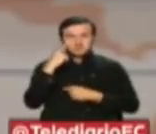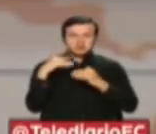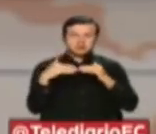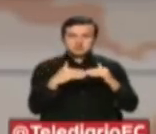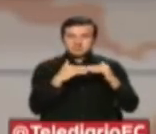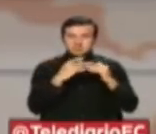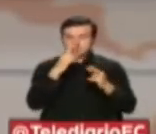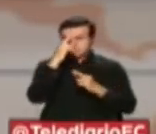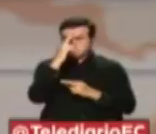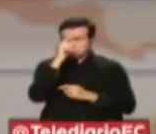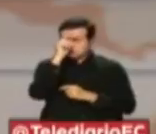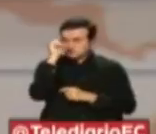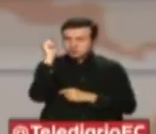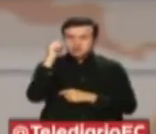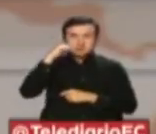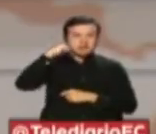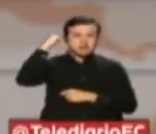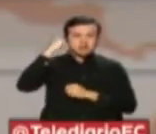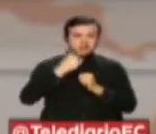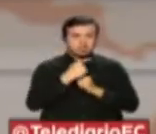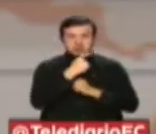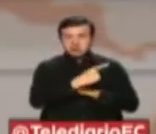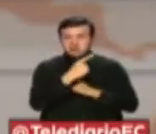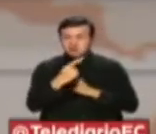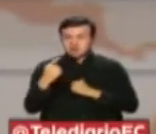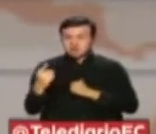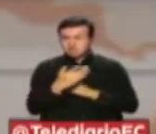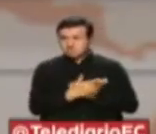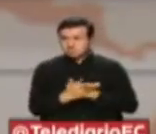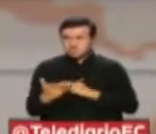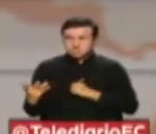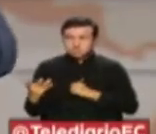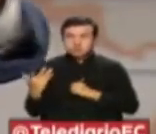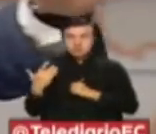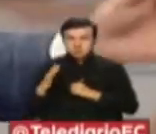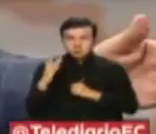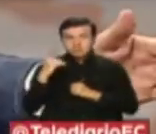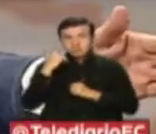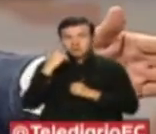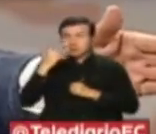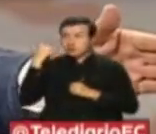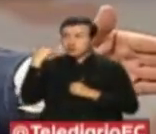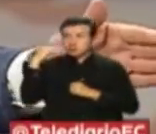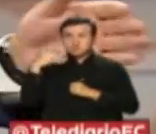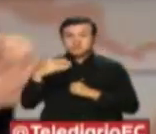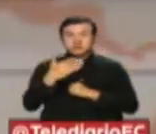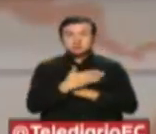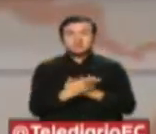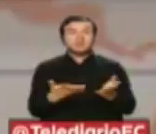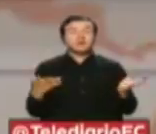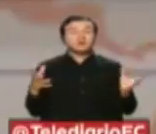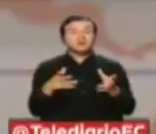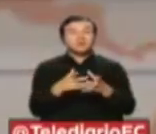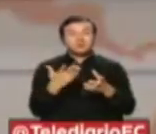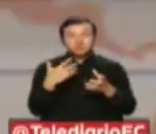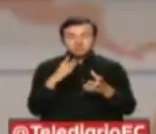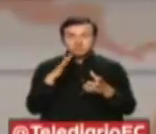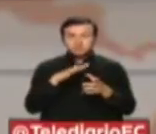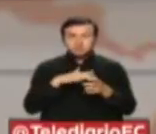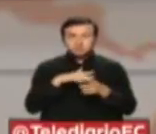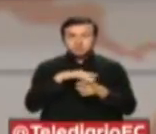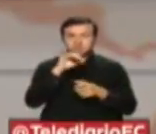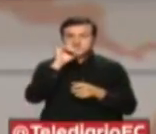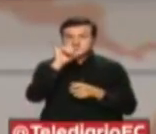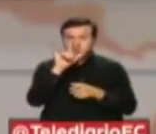que respeta los derechos de cada ciudadano hay que marcar una diferencia en cómo se hacía antes cuando se dictaban sentencias desde una sabatina